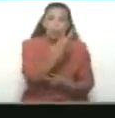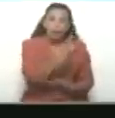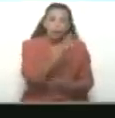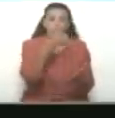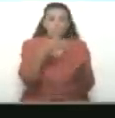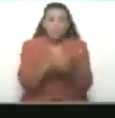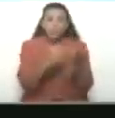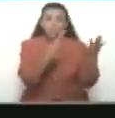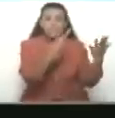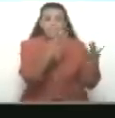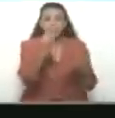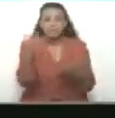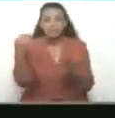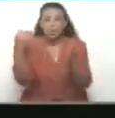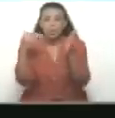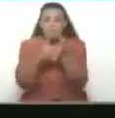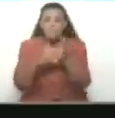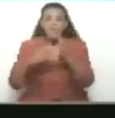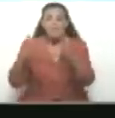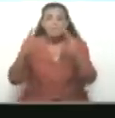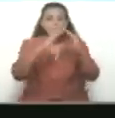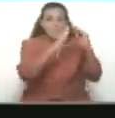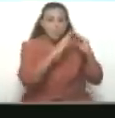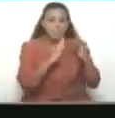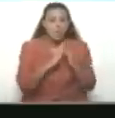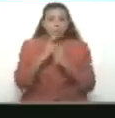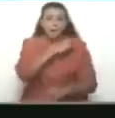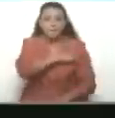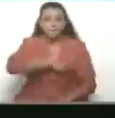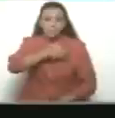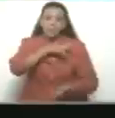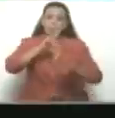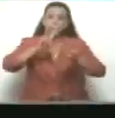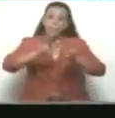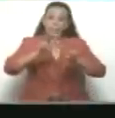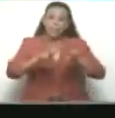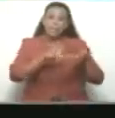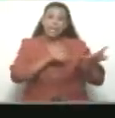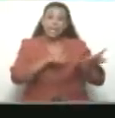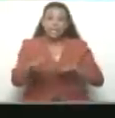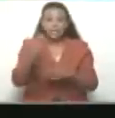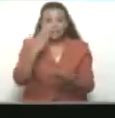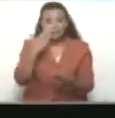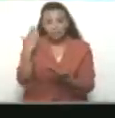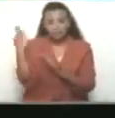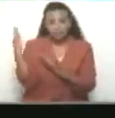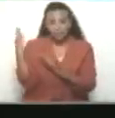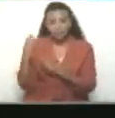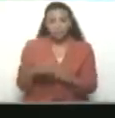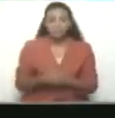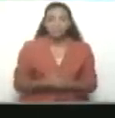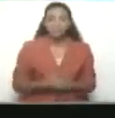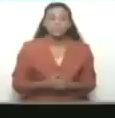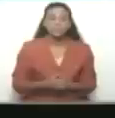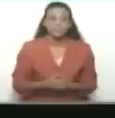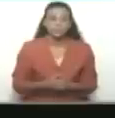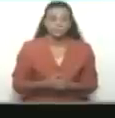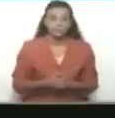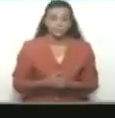4700000 4700000 viviendas estamos preparados